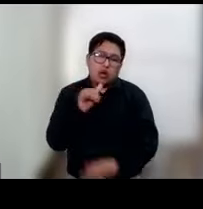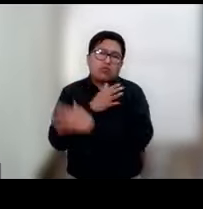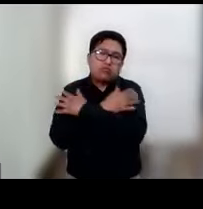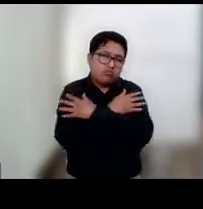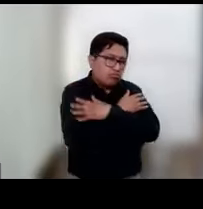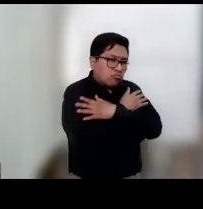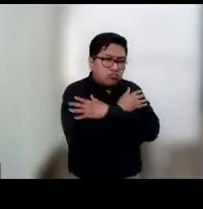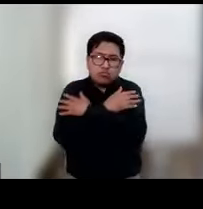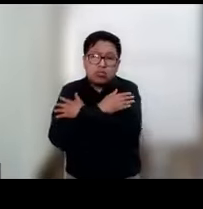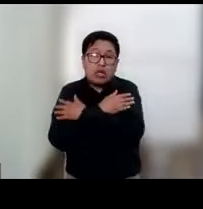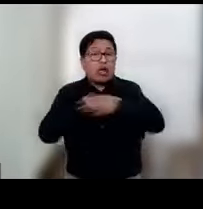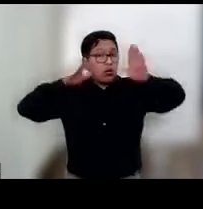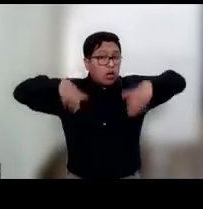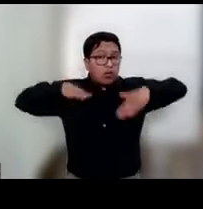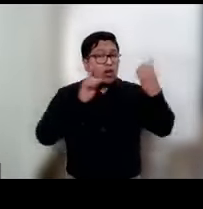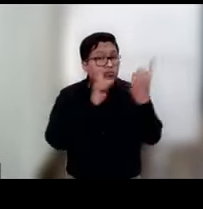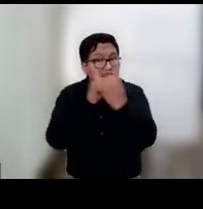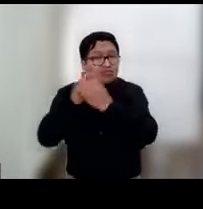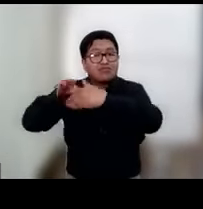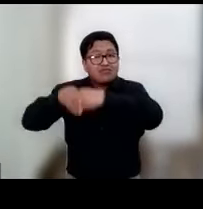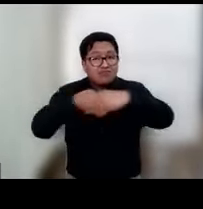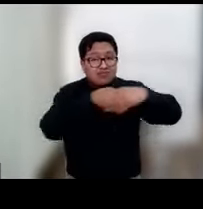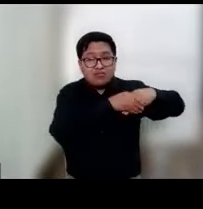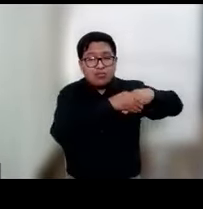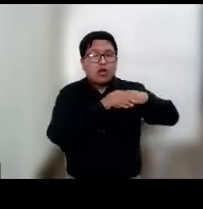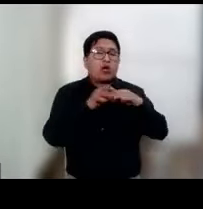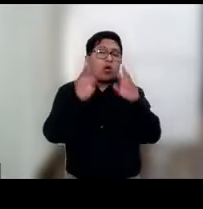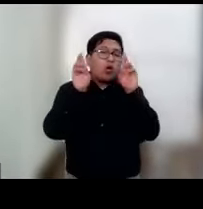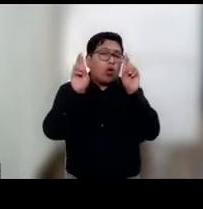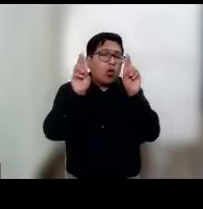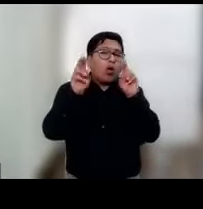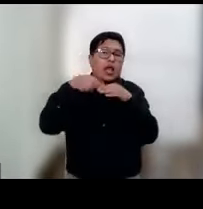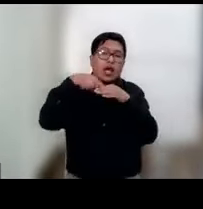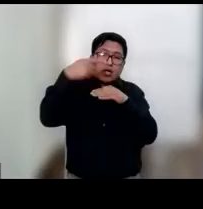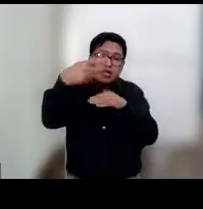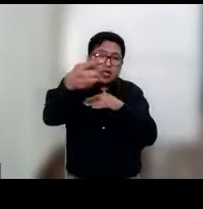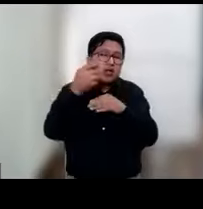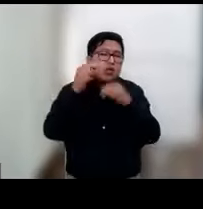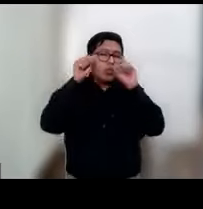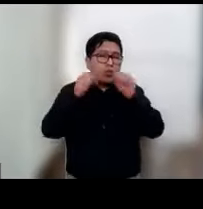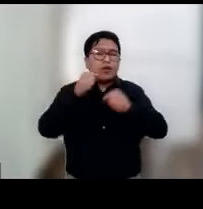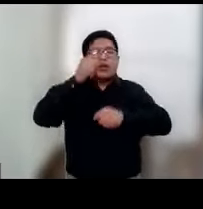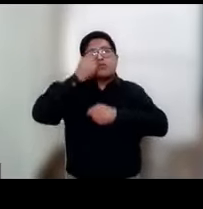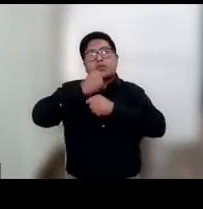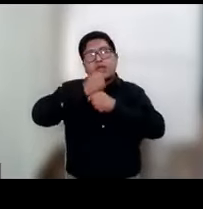personalmente pero esperemos que en esta cita de trabajo conjunto